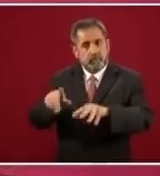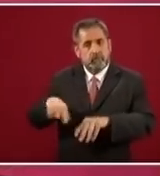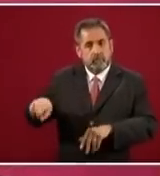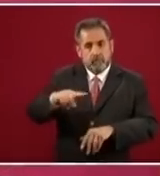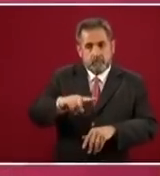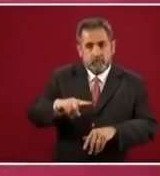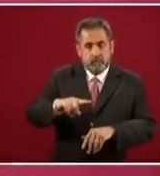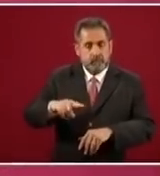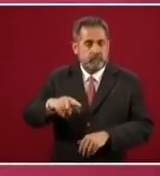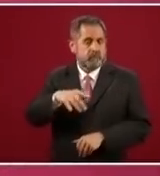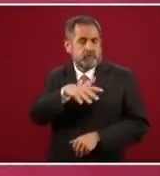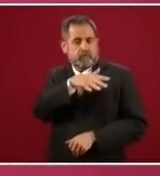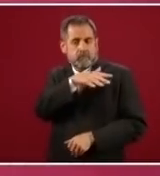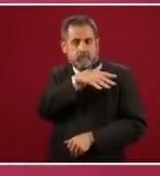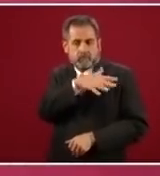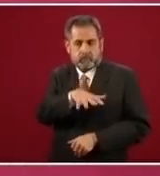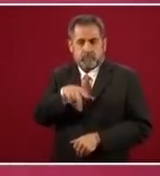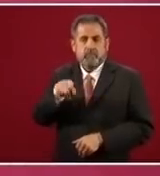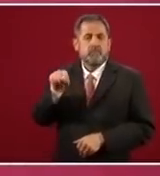al general